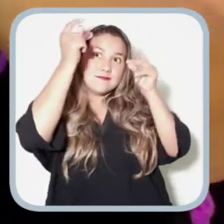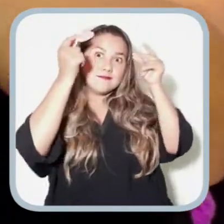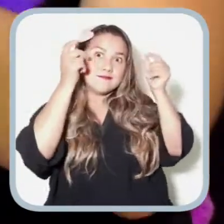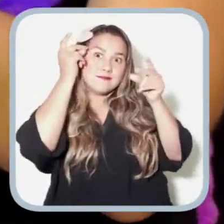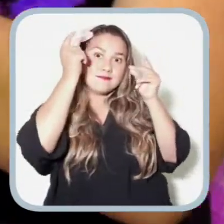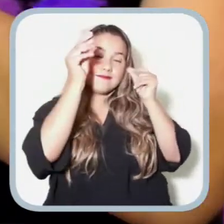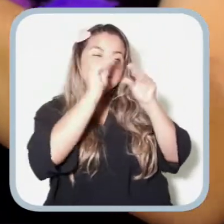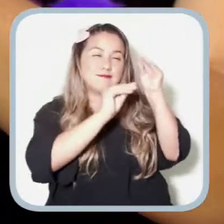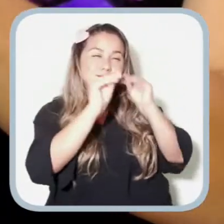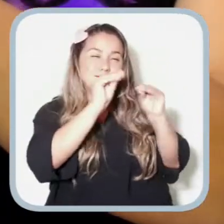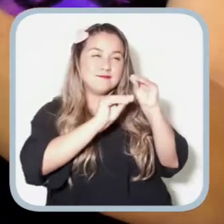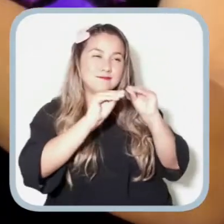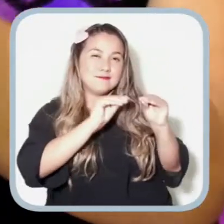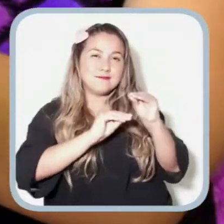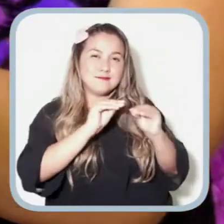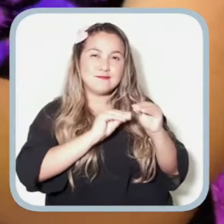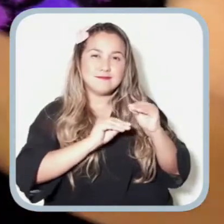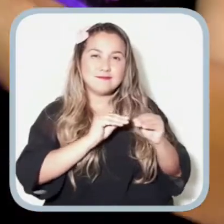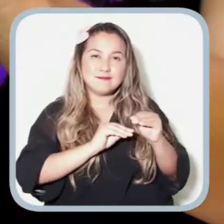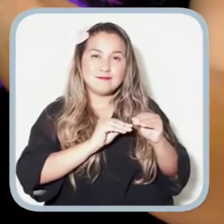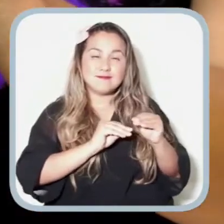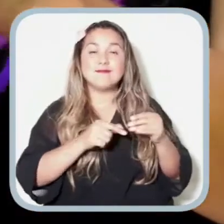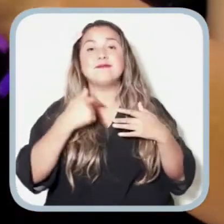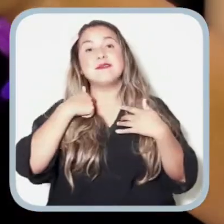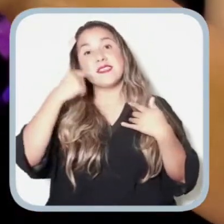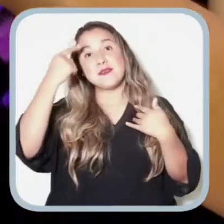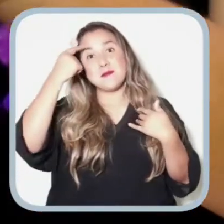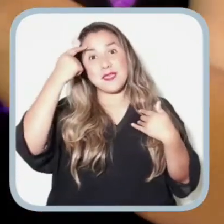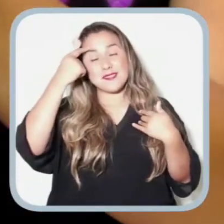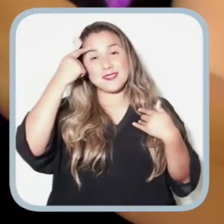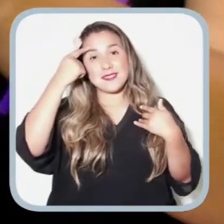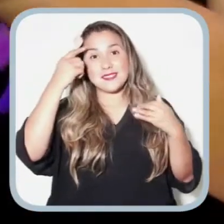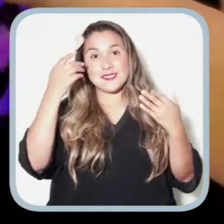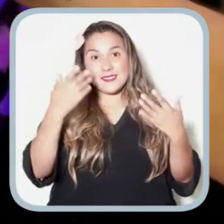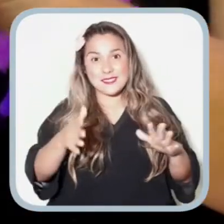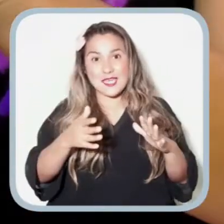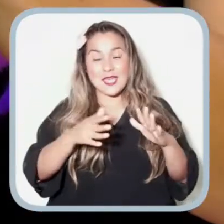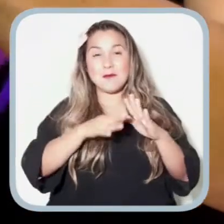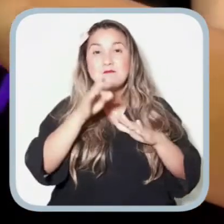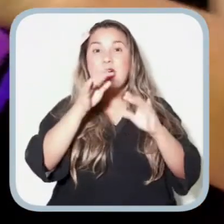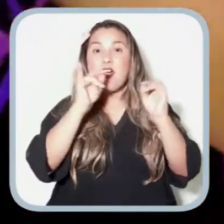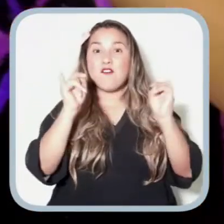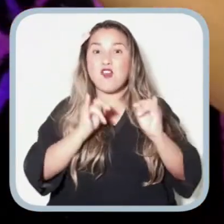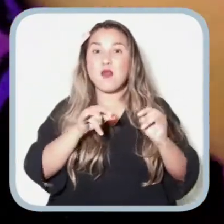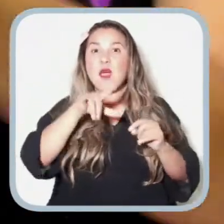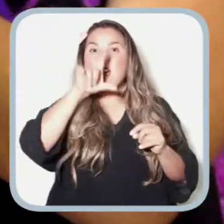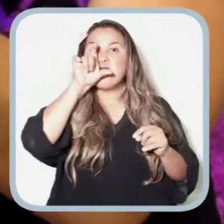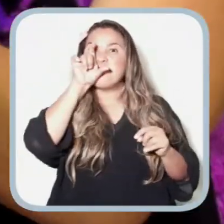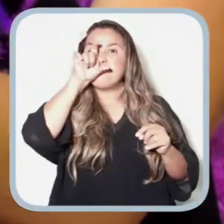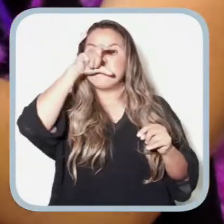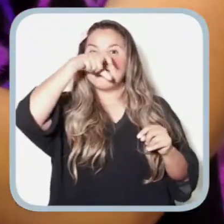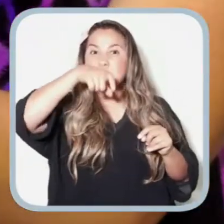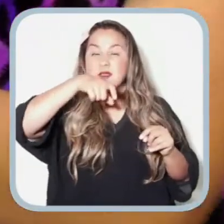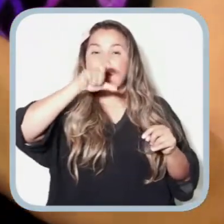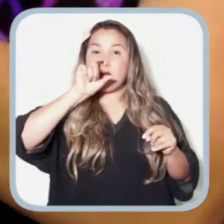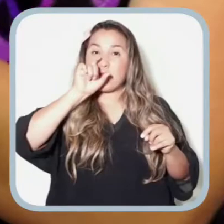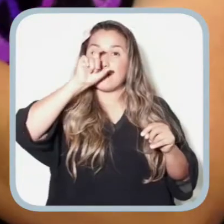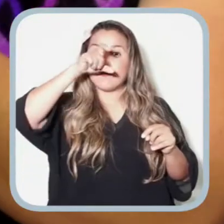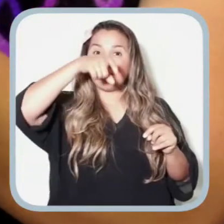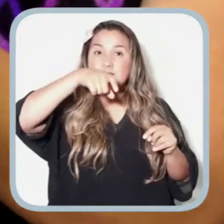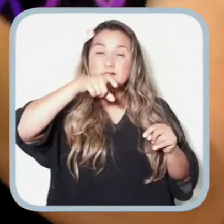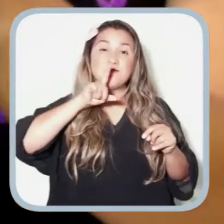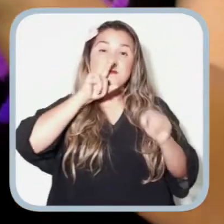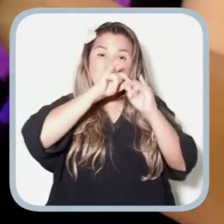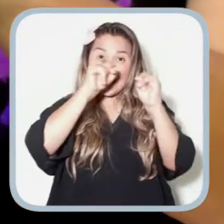manos a las obras qué le parece a ella tiene más forma de pico este cóndor